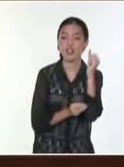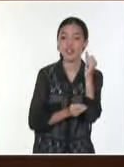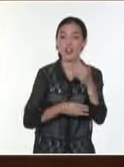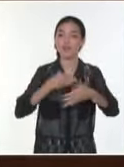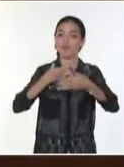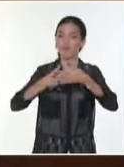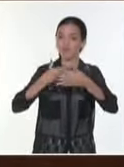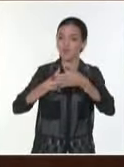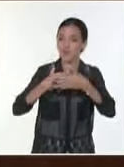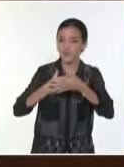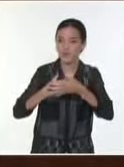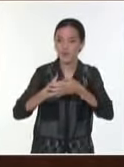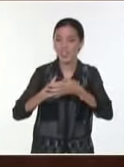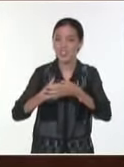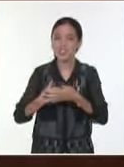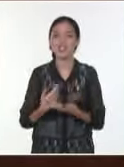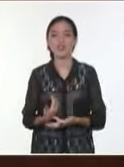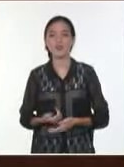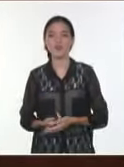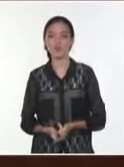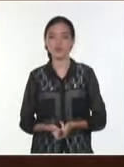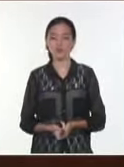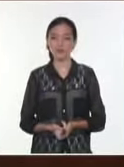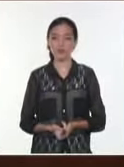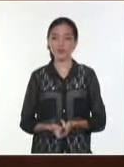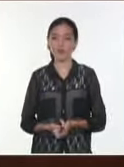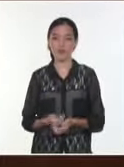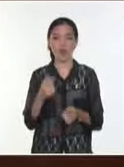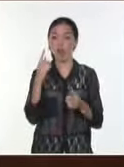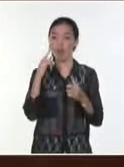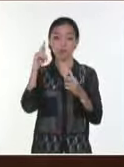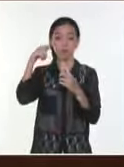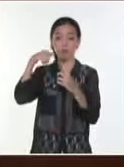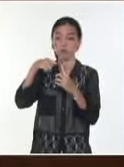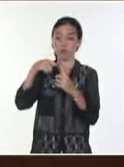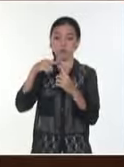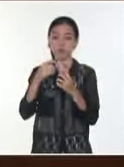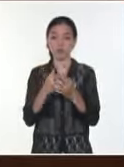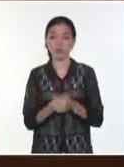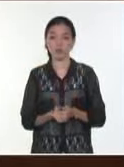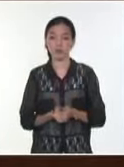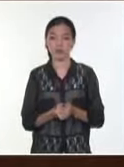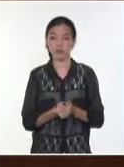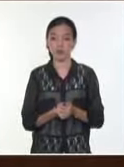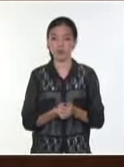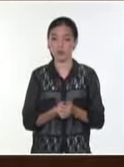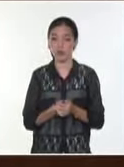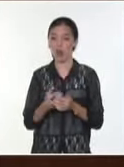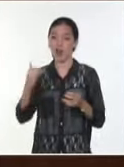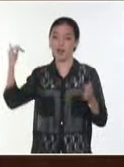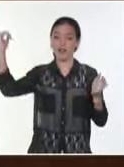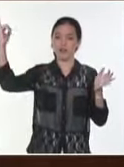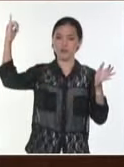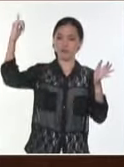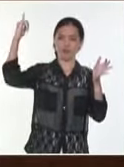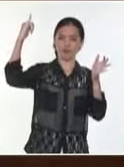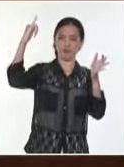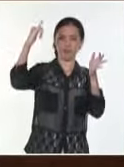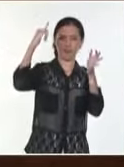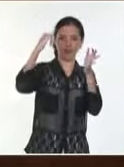productivas. Constituye una prioridad incrementar y diversificar las exportaciones, así como lograr una mayor